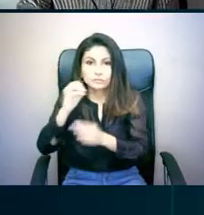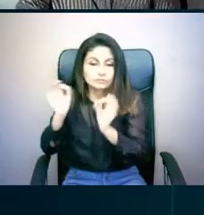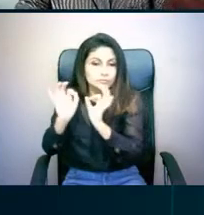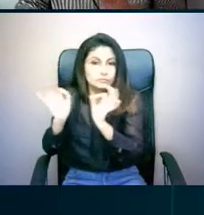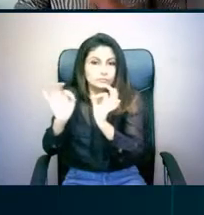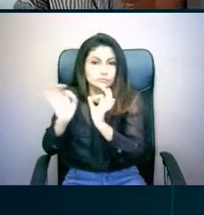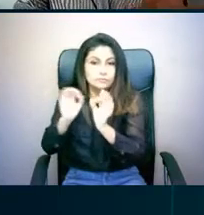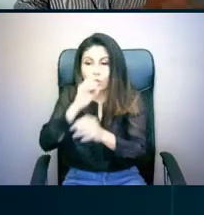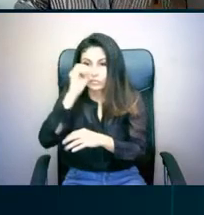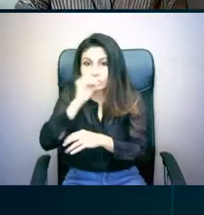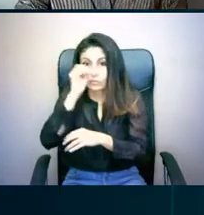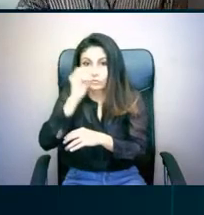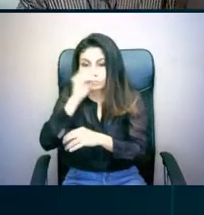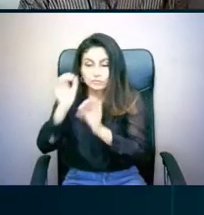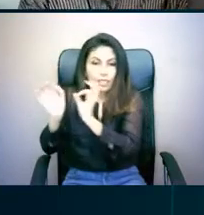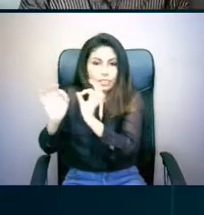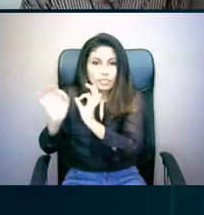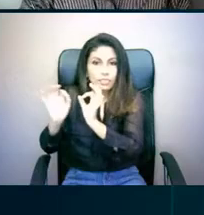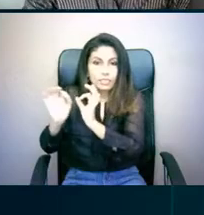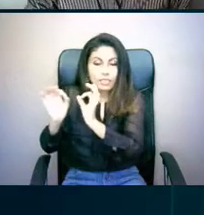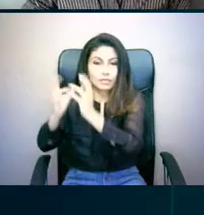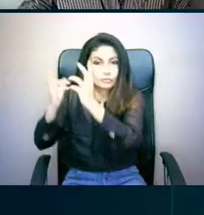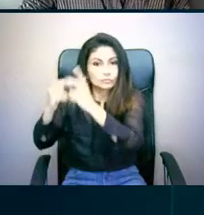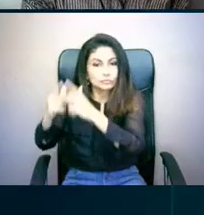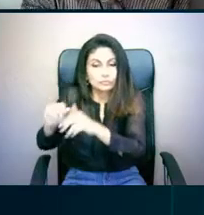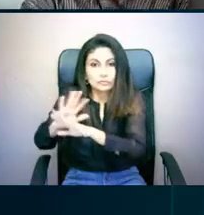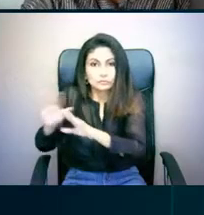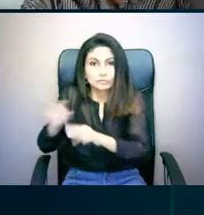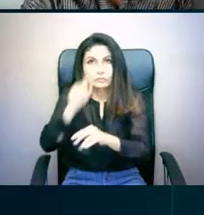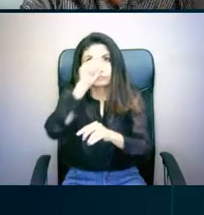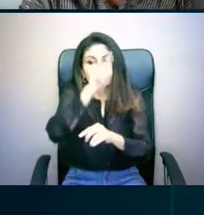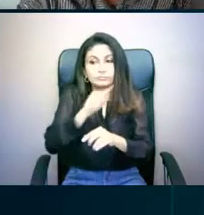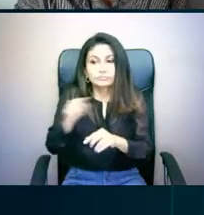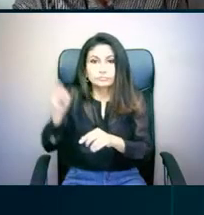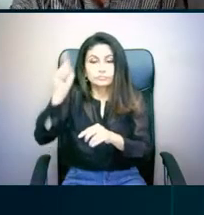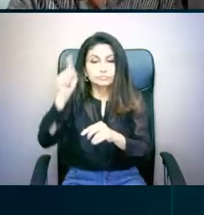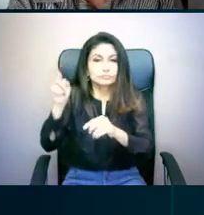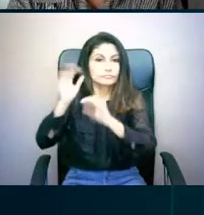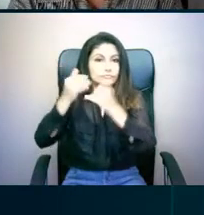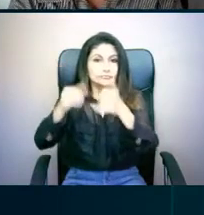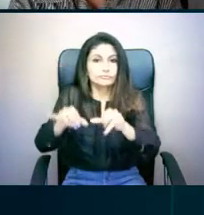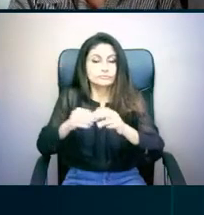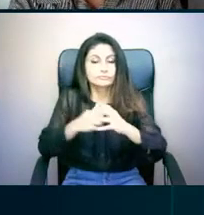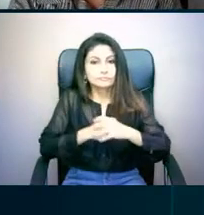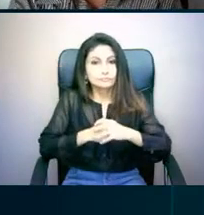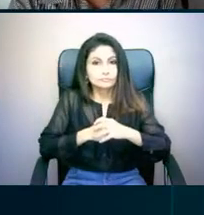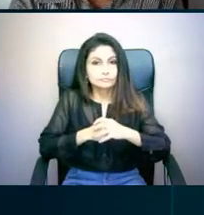Como para cerrar el ciclo que ya se tenía. Listo.